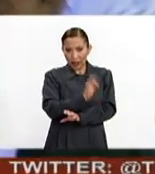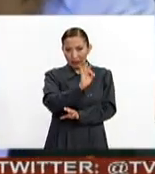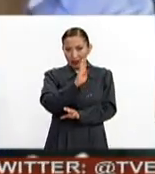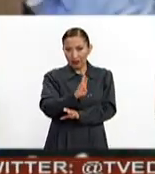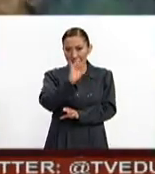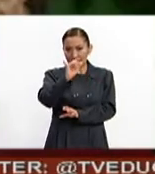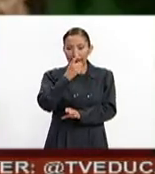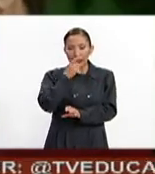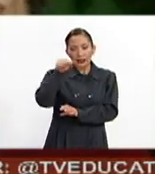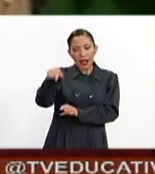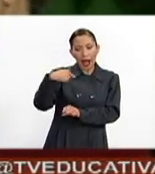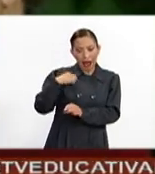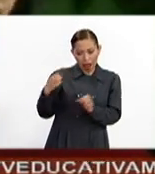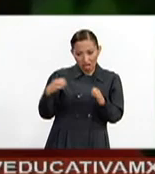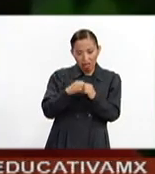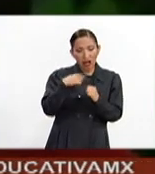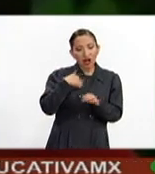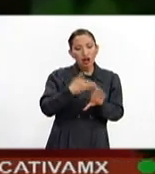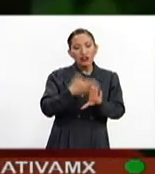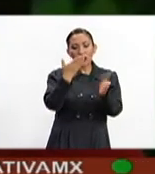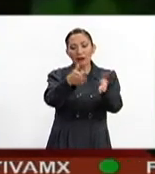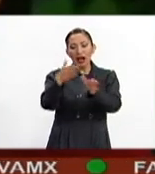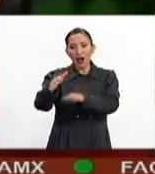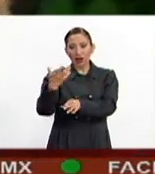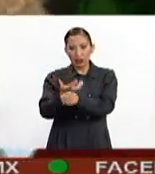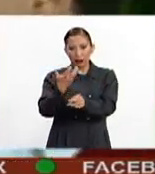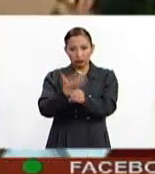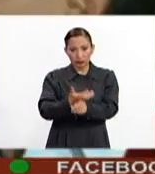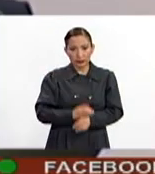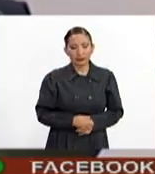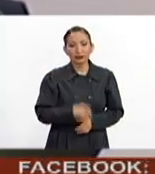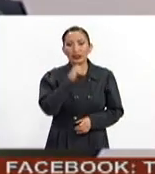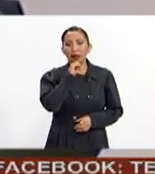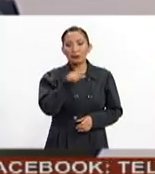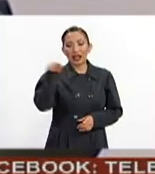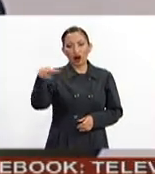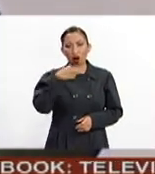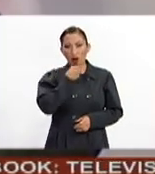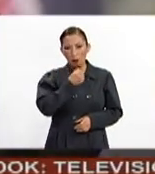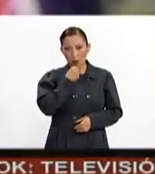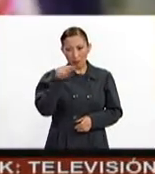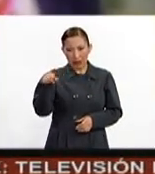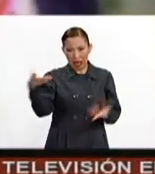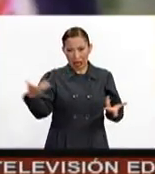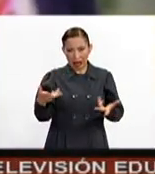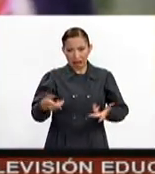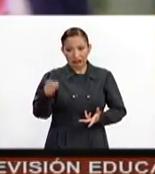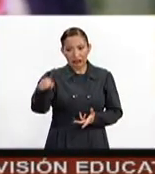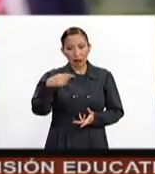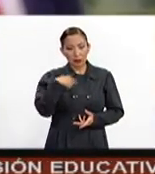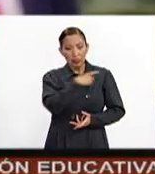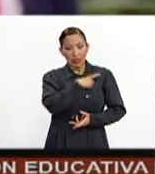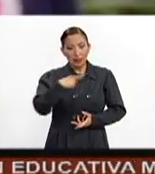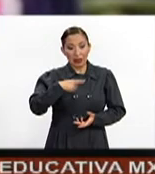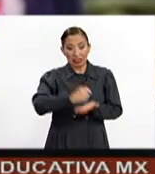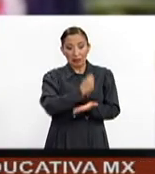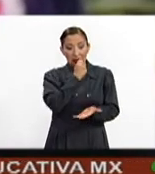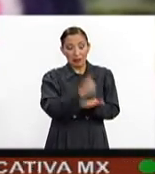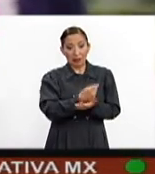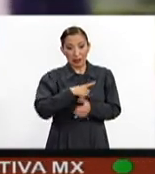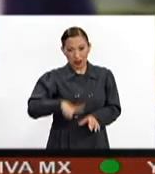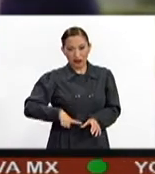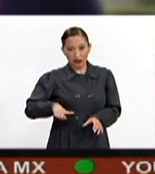lo acusó de realizar fraude en contra de bancos estadounidenses. También Tomás Yarrington dejó una deuda en